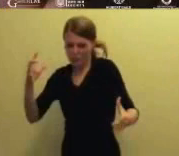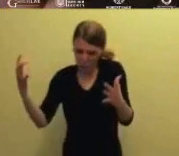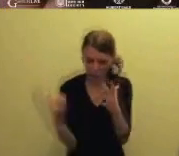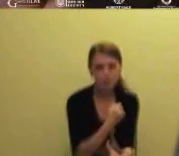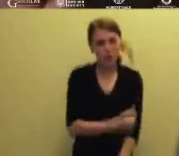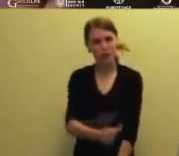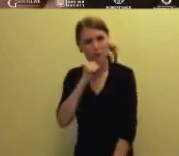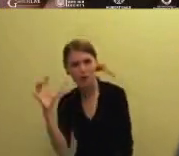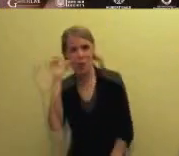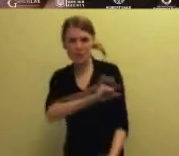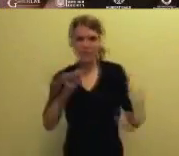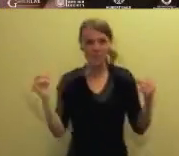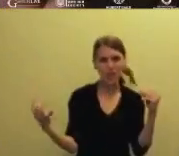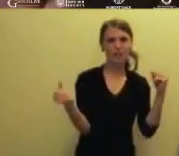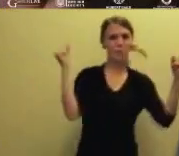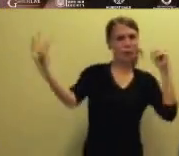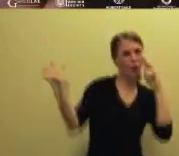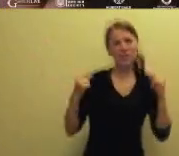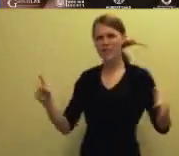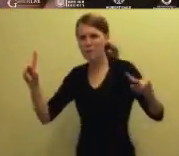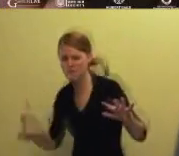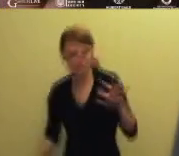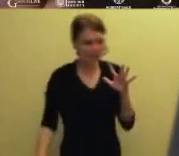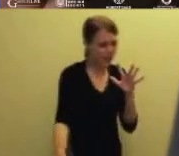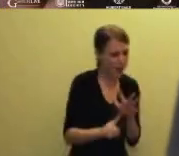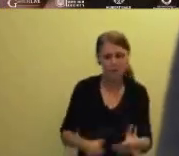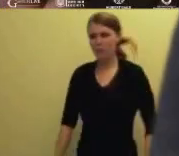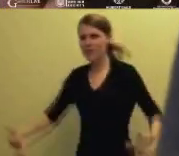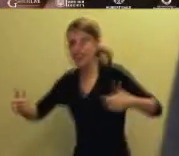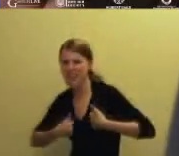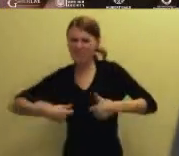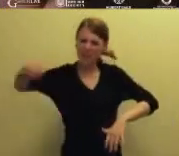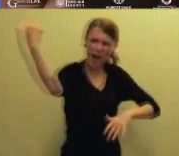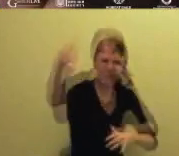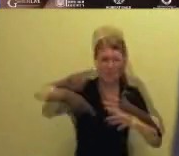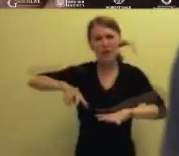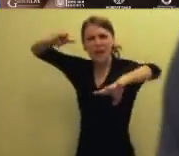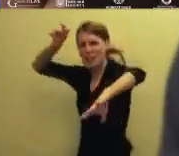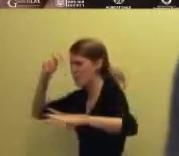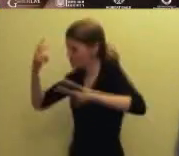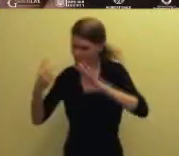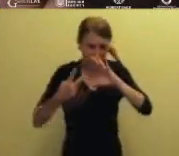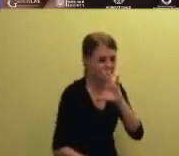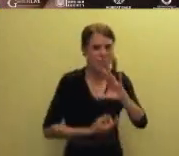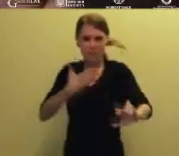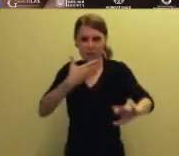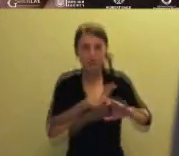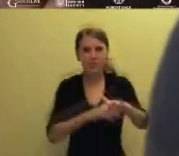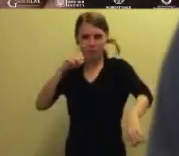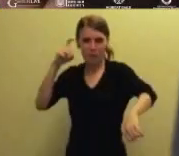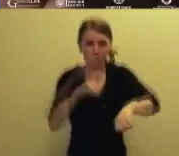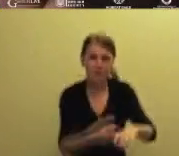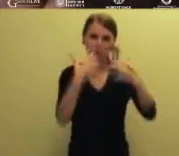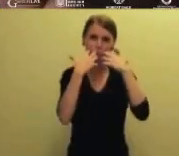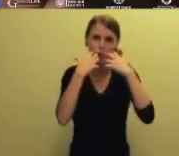pases conmigo no necesita ningún subtítulo realmente vamos creo que hay que dejar ser es un estúpido que a lo mejor haber puesto subtítulos o haber hecho una versión